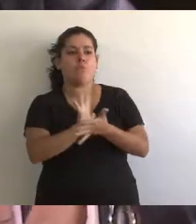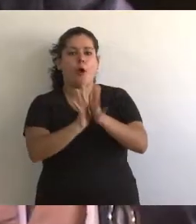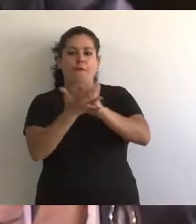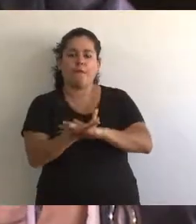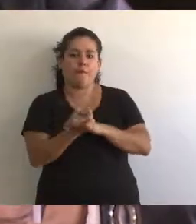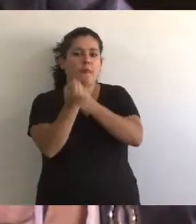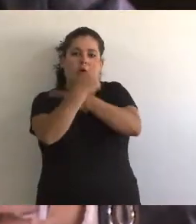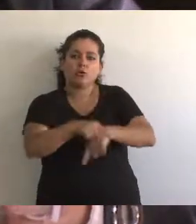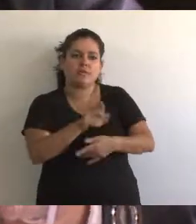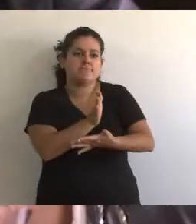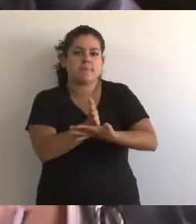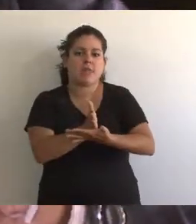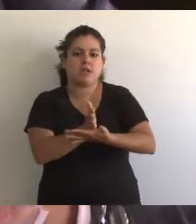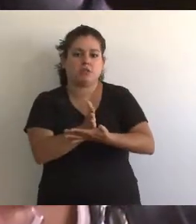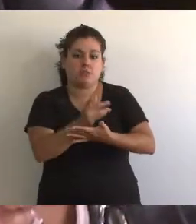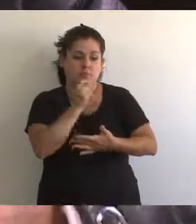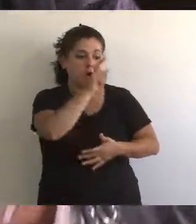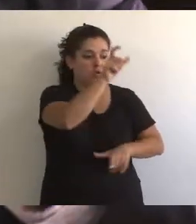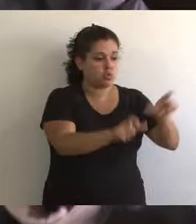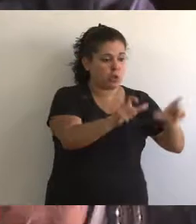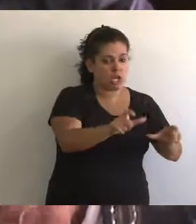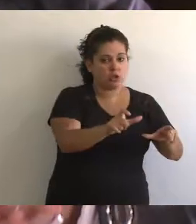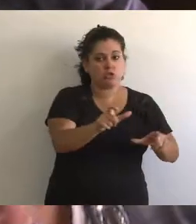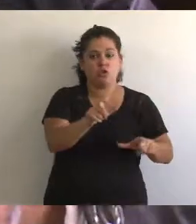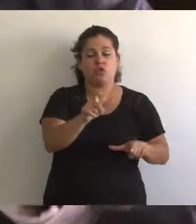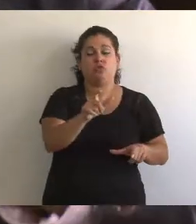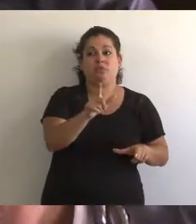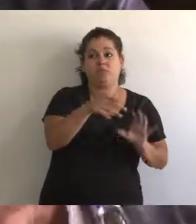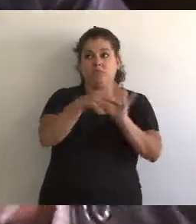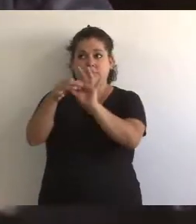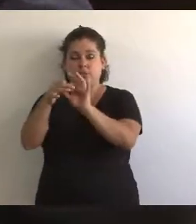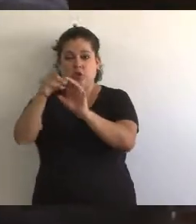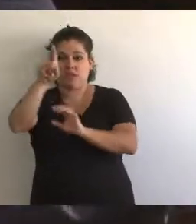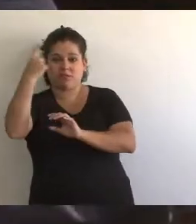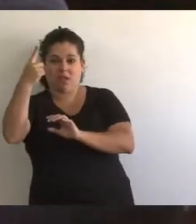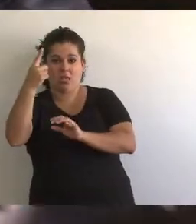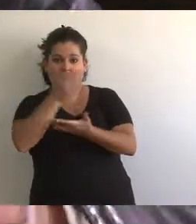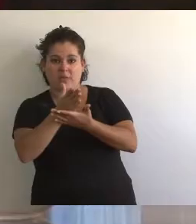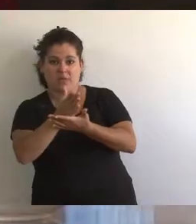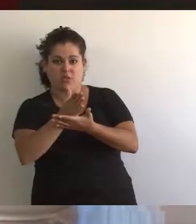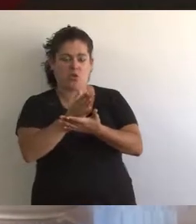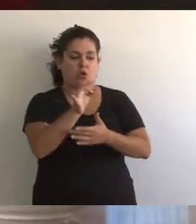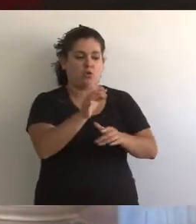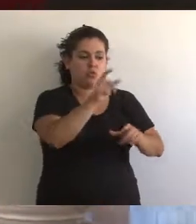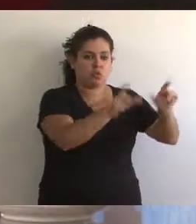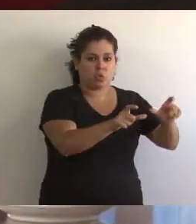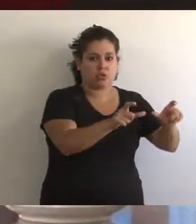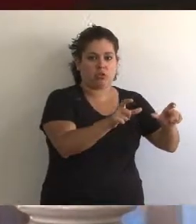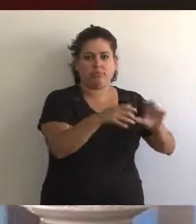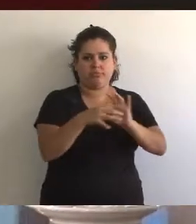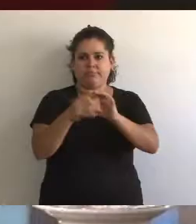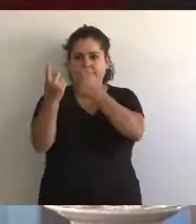lleva adelante una serie de hechos de mediación entre sujetos y el Estado, entre los sujetos y